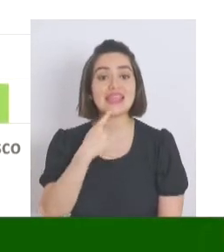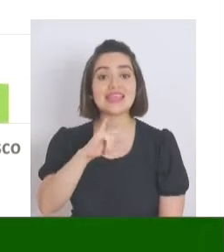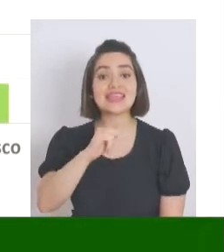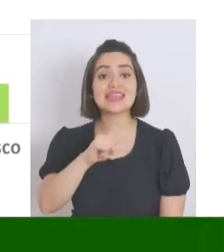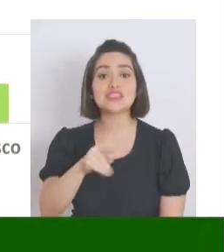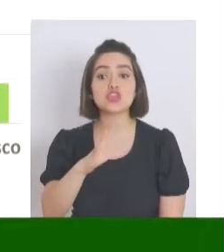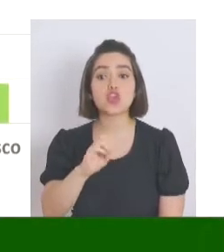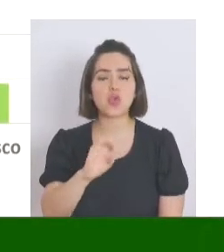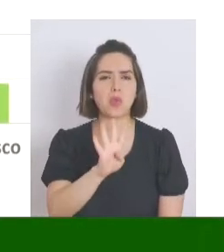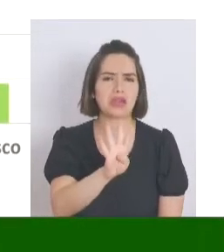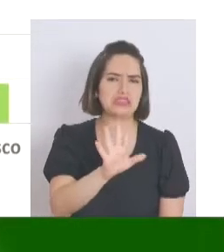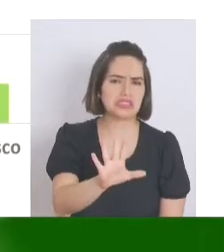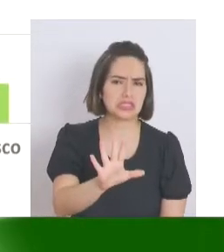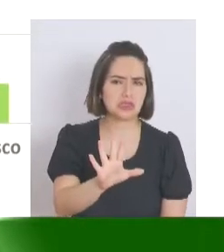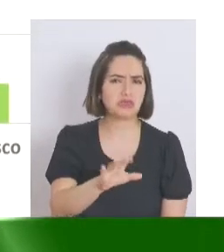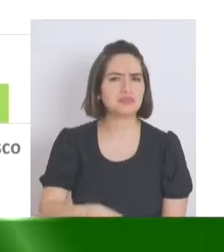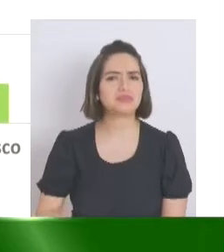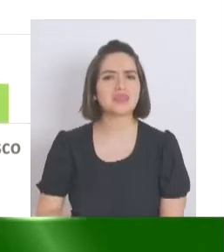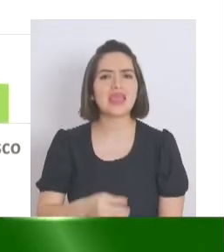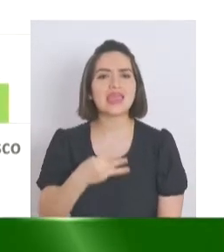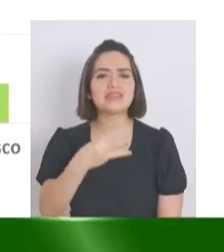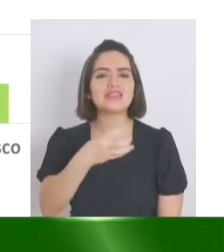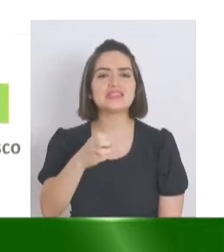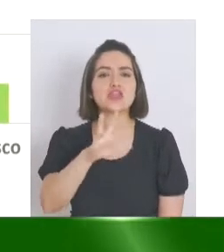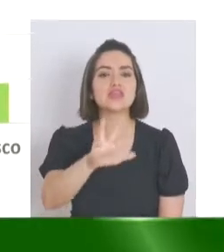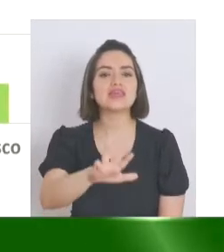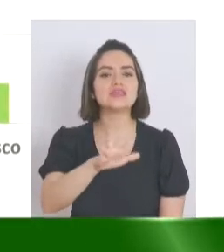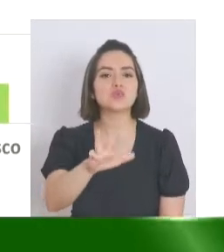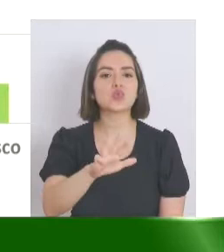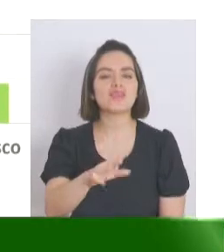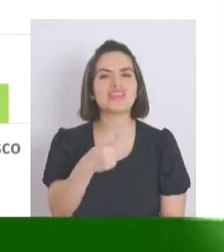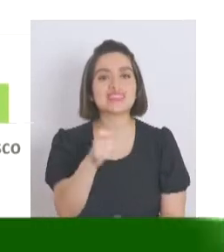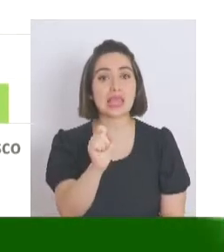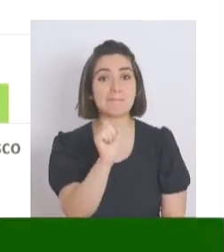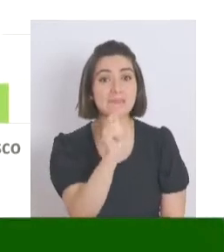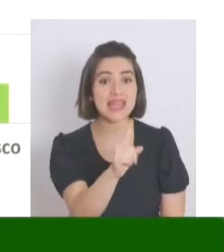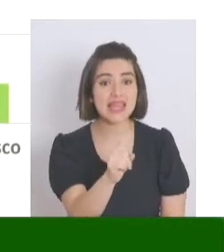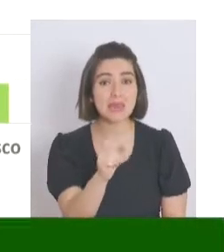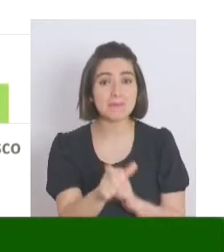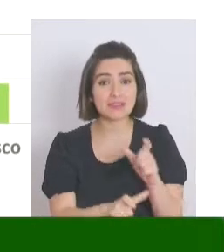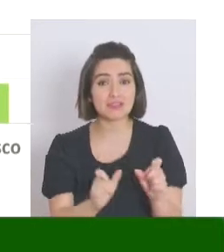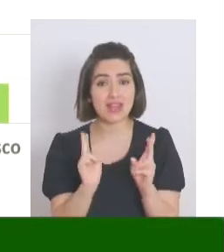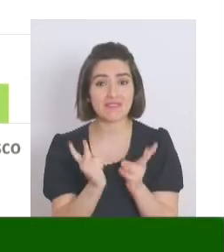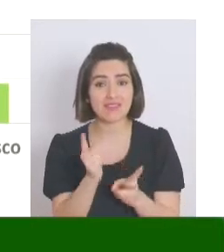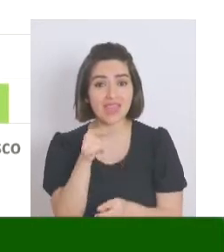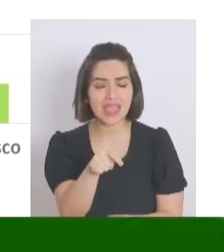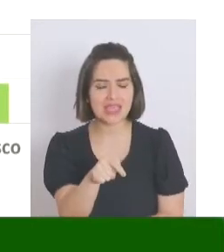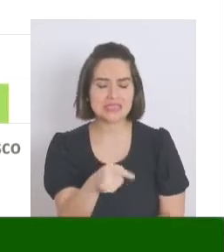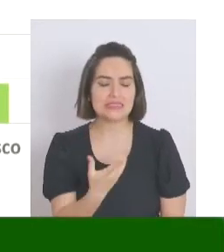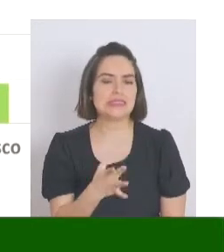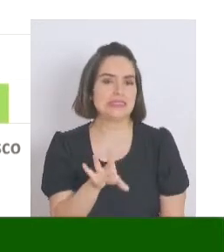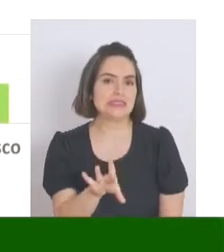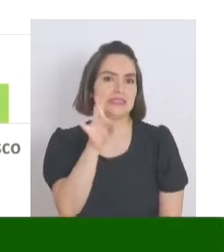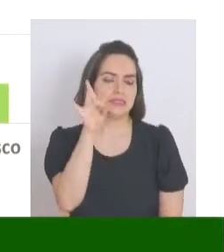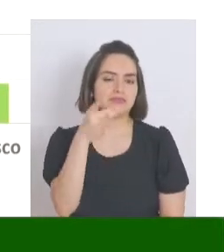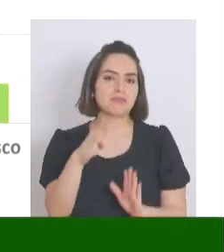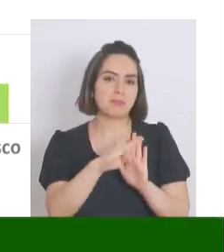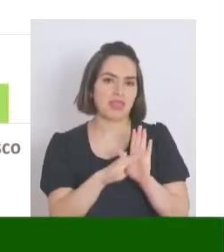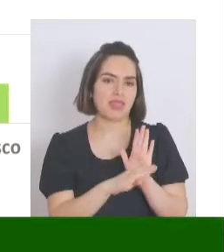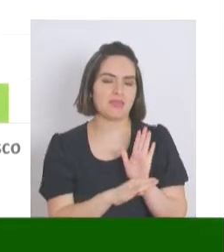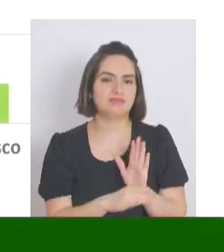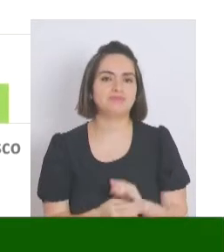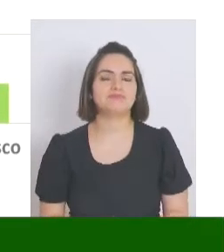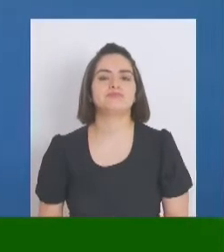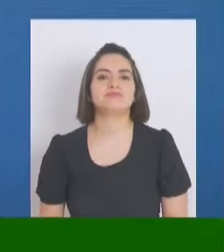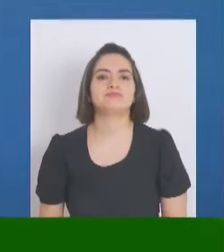45, con 319 por 100.000 habitantes. Es obvio que teníamos que tomar esta medida.